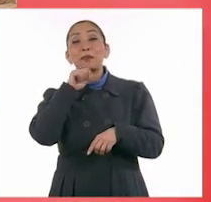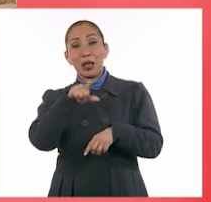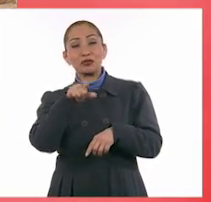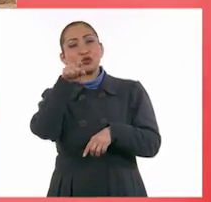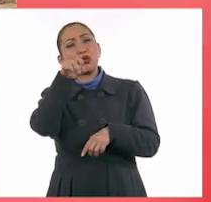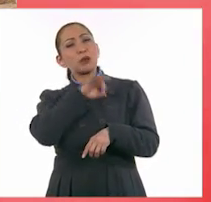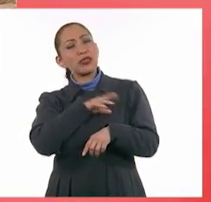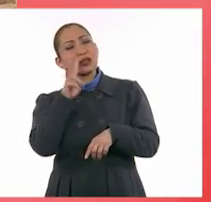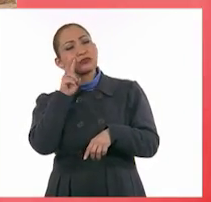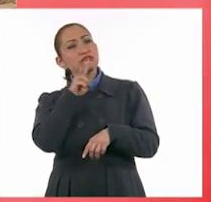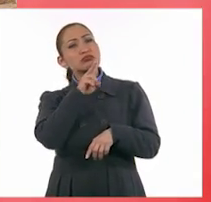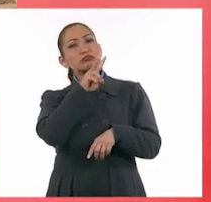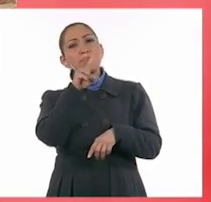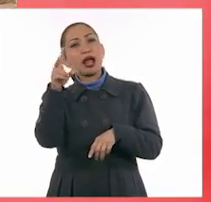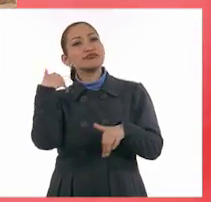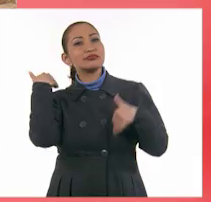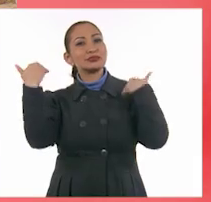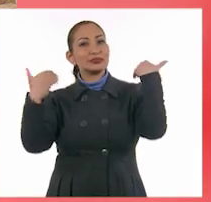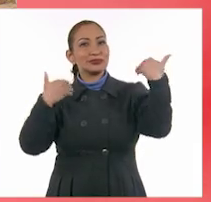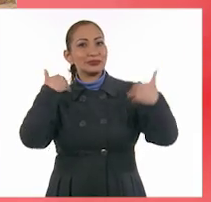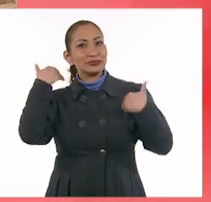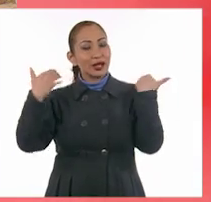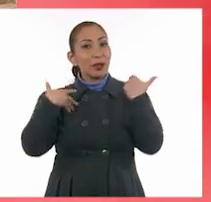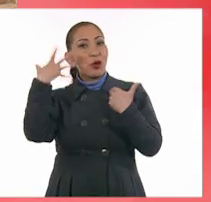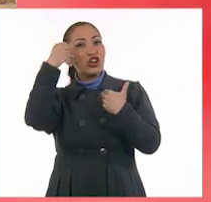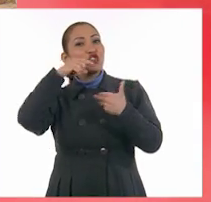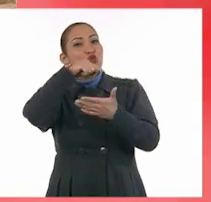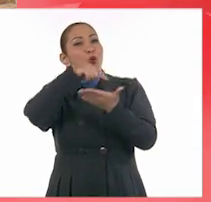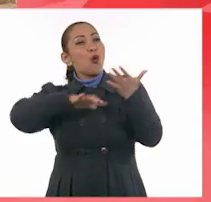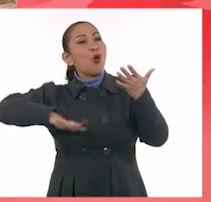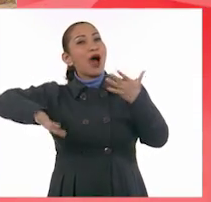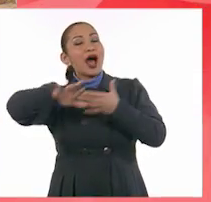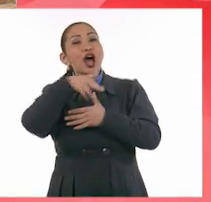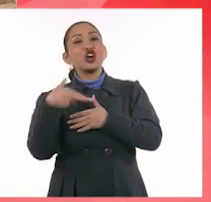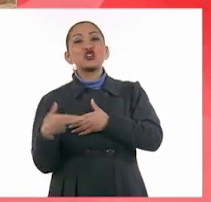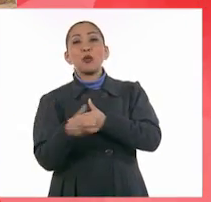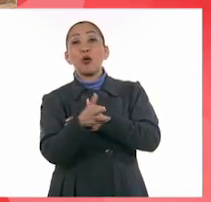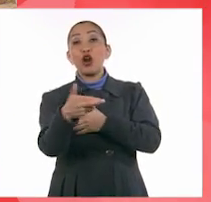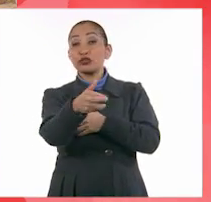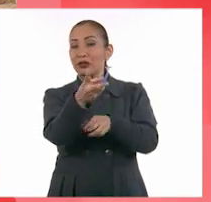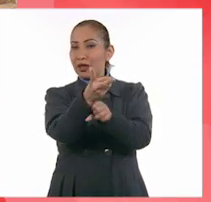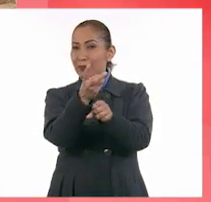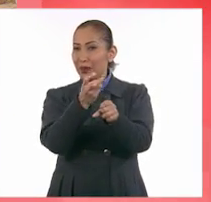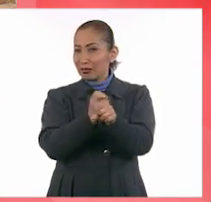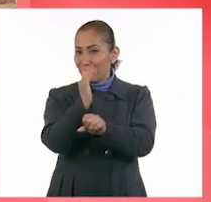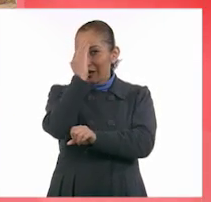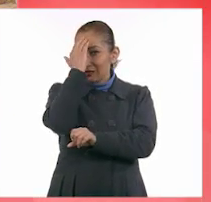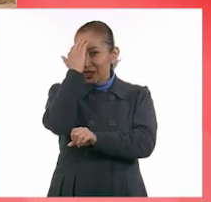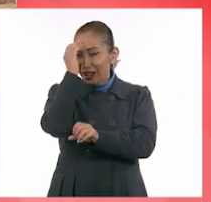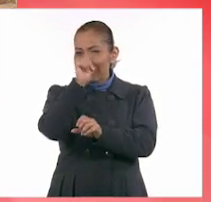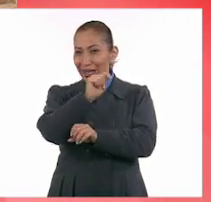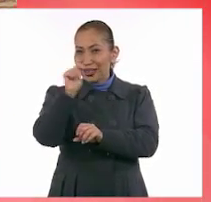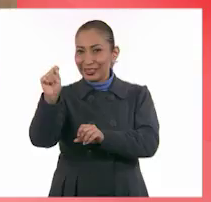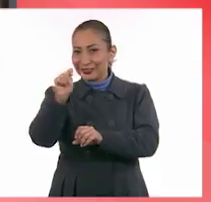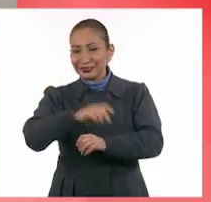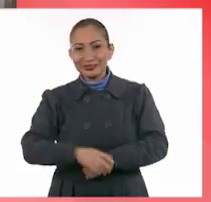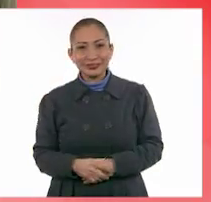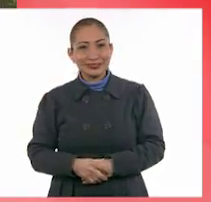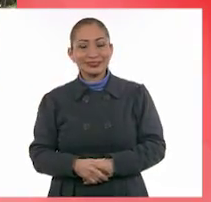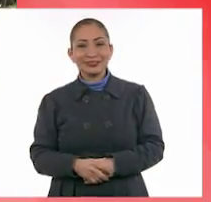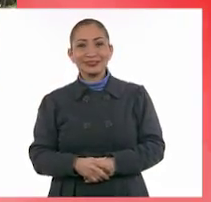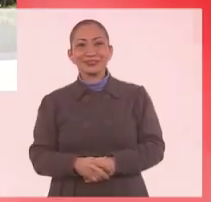puedes observar y disfrutar del bello paisaje de la Rumorosa. Te invito a conocer Tecate.